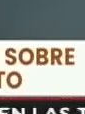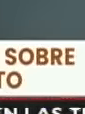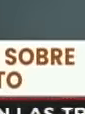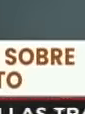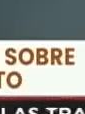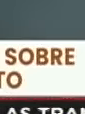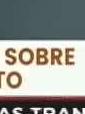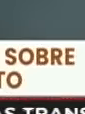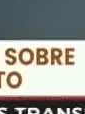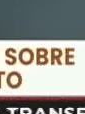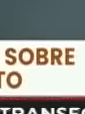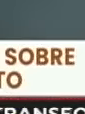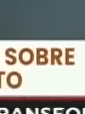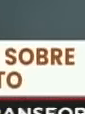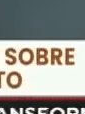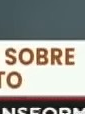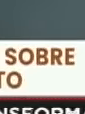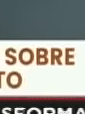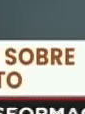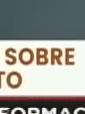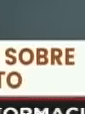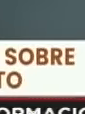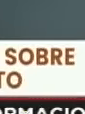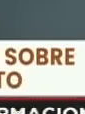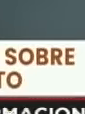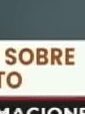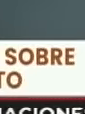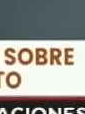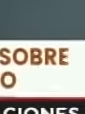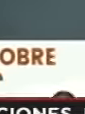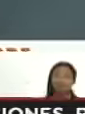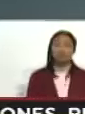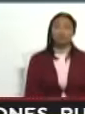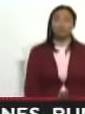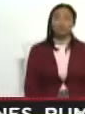5 o 6 de ellos, era a través de esa plataforma Zoom.